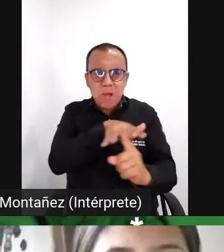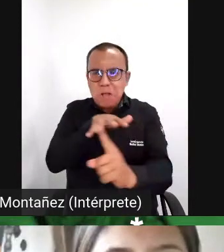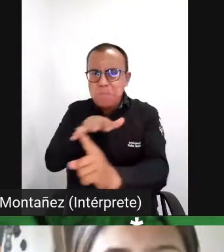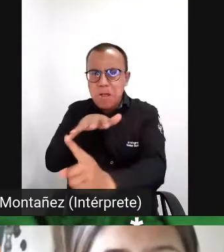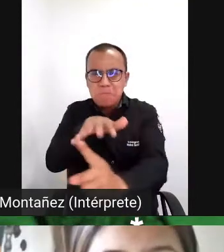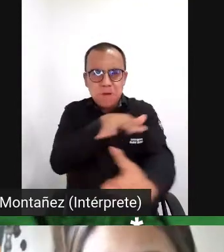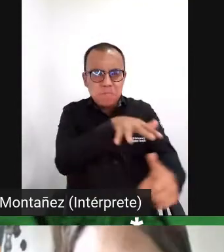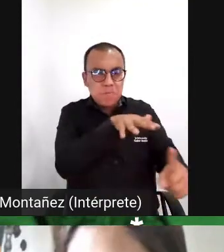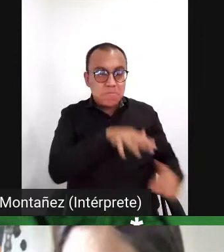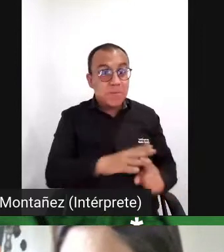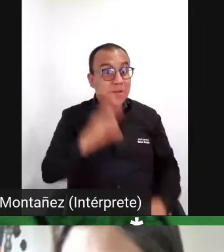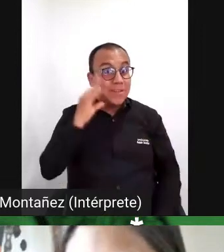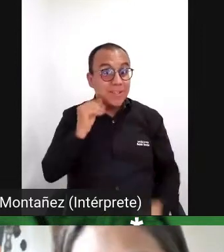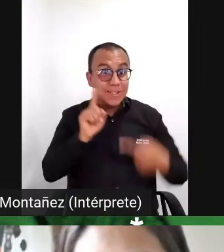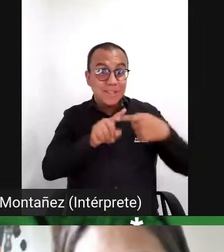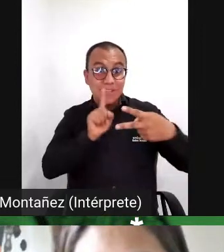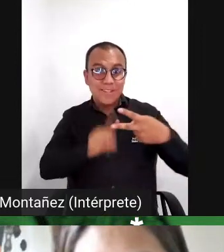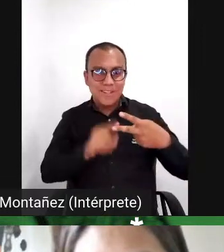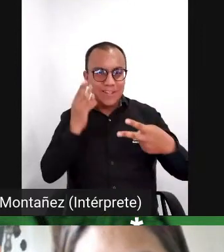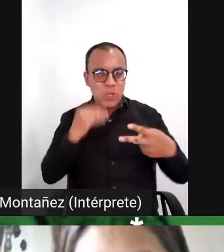dos experiencias.